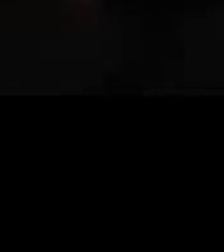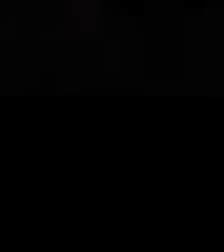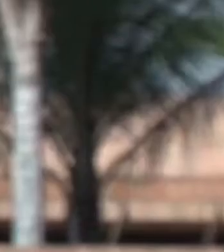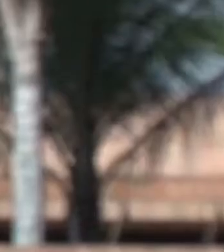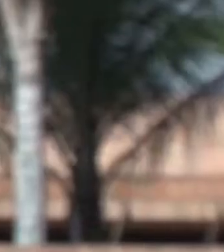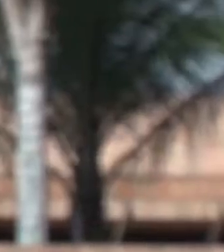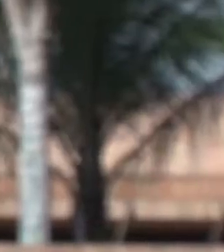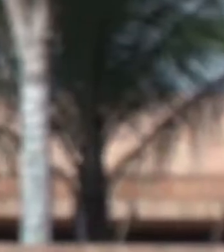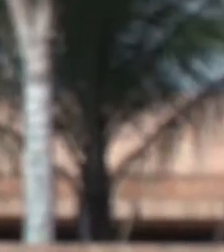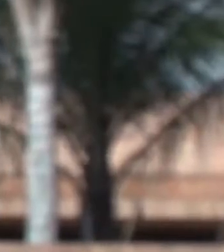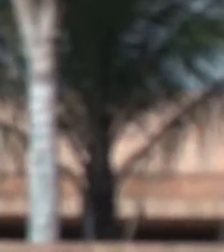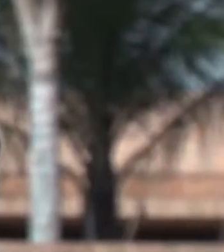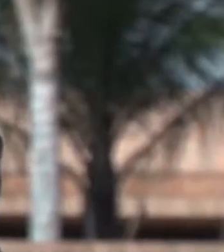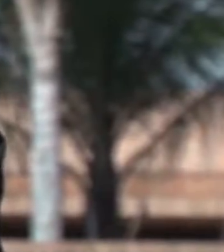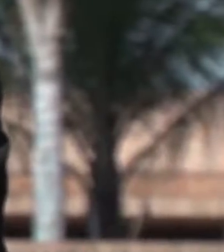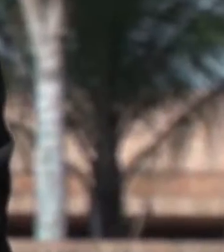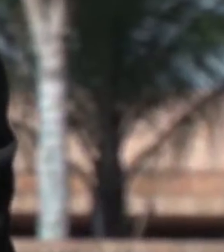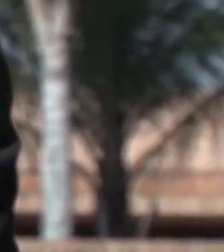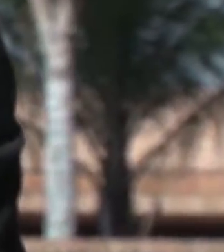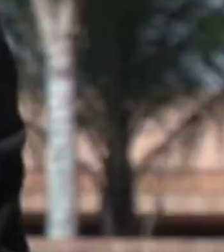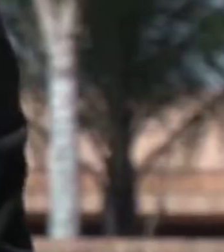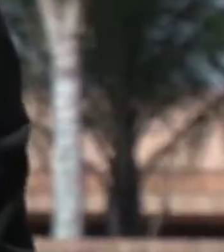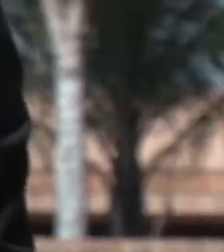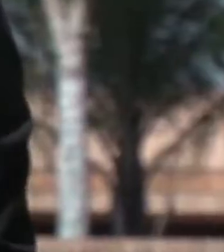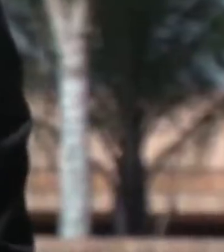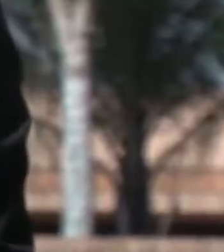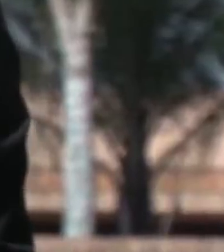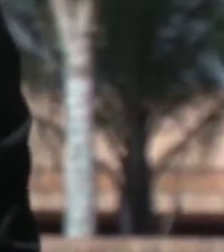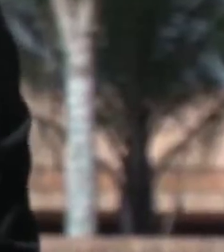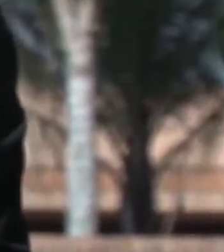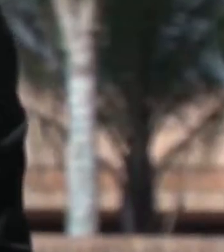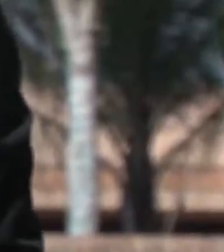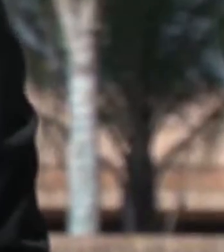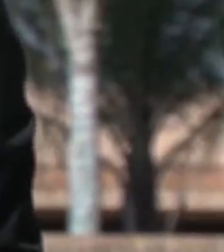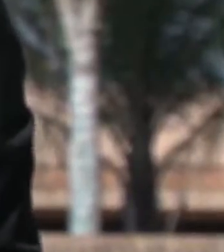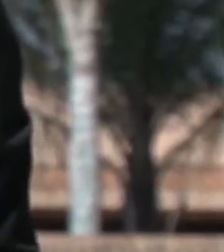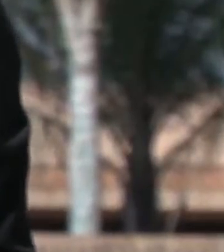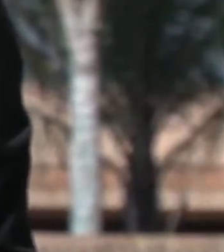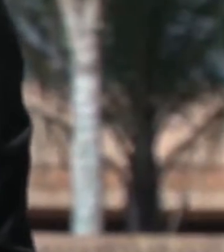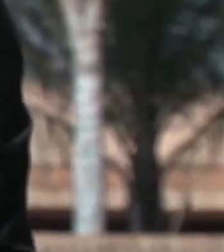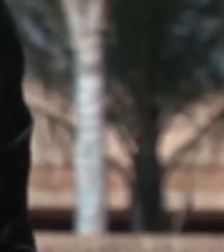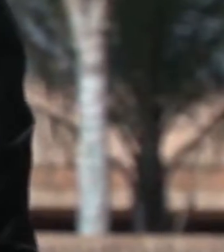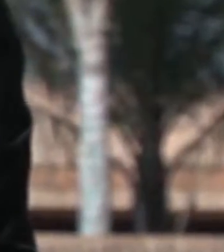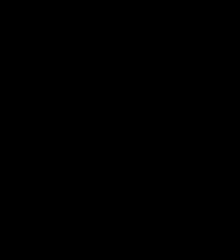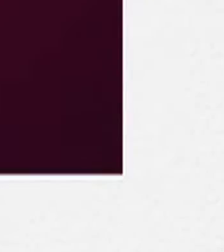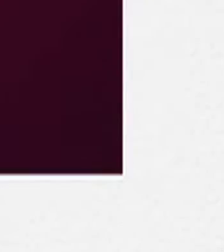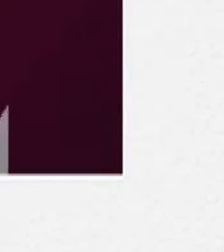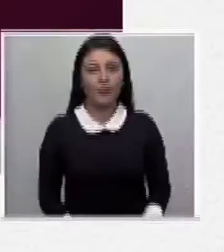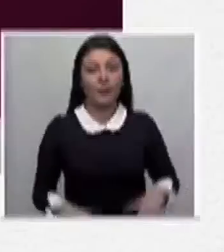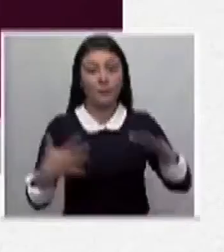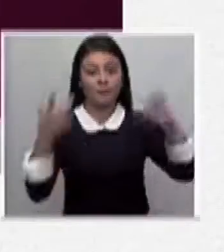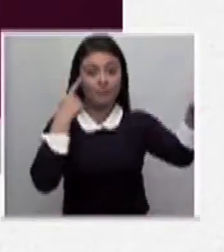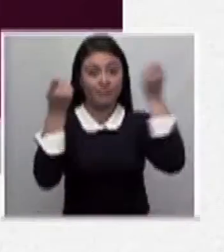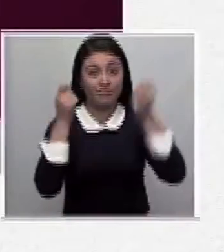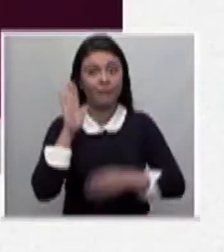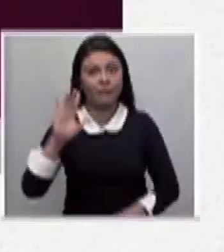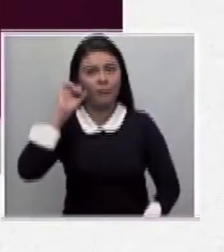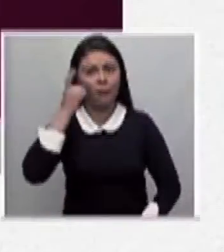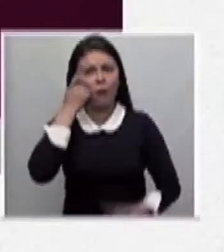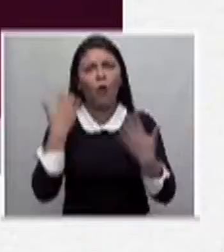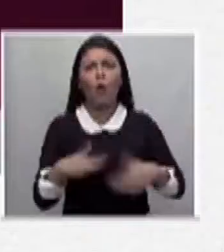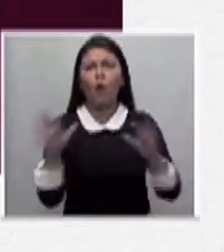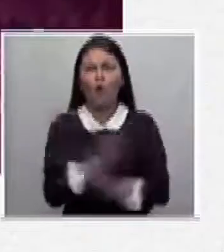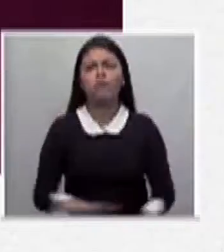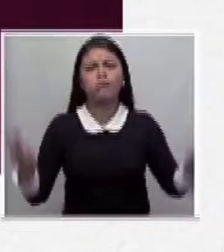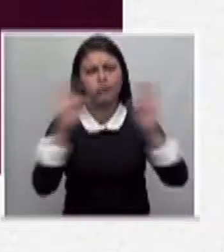nacional. Hacemos una pausa en País Interior, pero en pocos minutos regresamos con más información. Dentro de la estrategia de